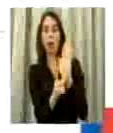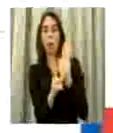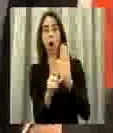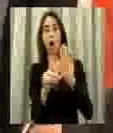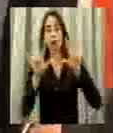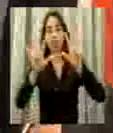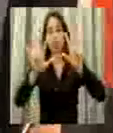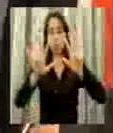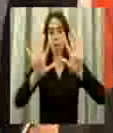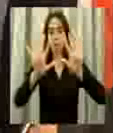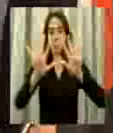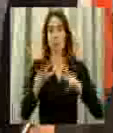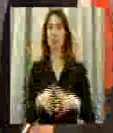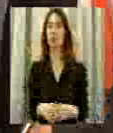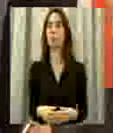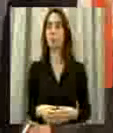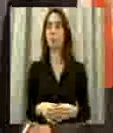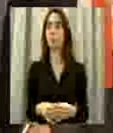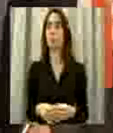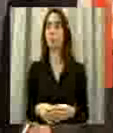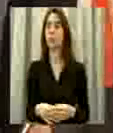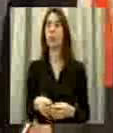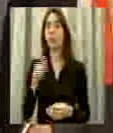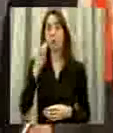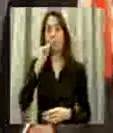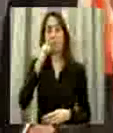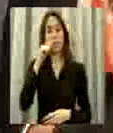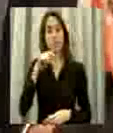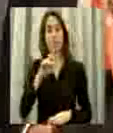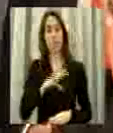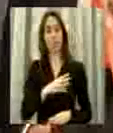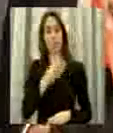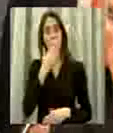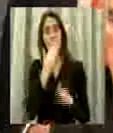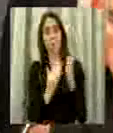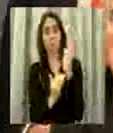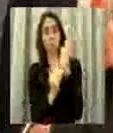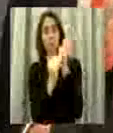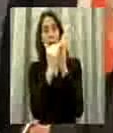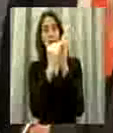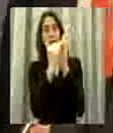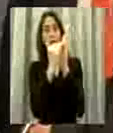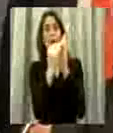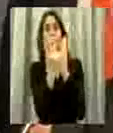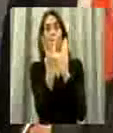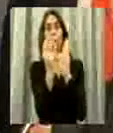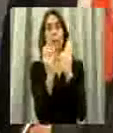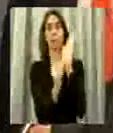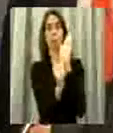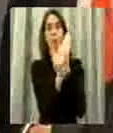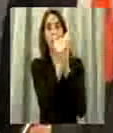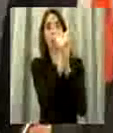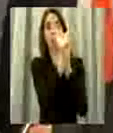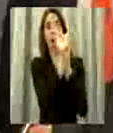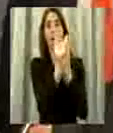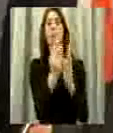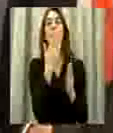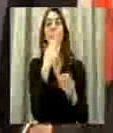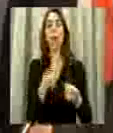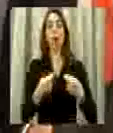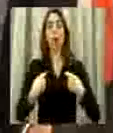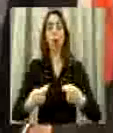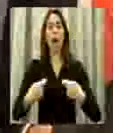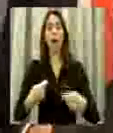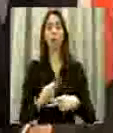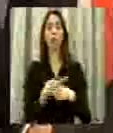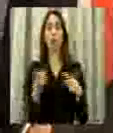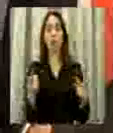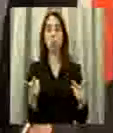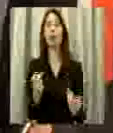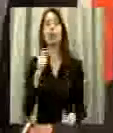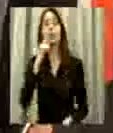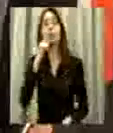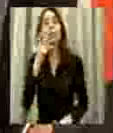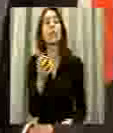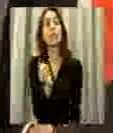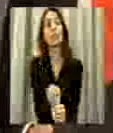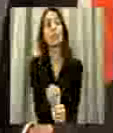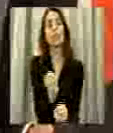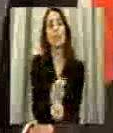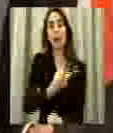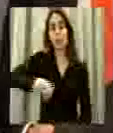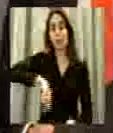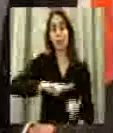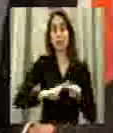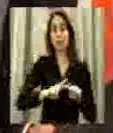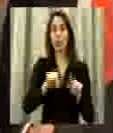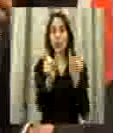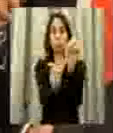10. Es decir, hemos mejorado 30 lugares en materia de eficiencia del gasto público. Y esto es el trabajo que hacemos y